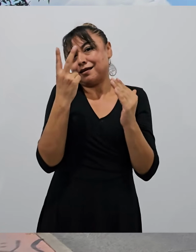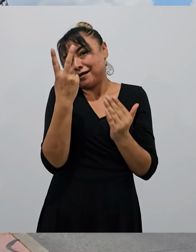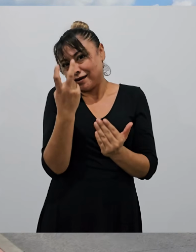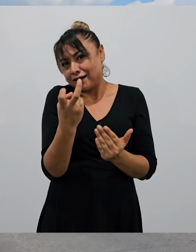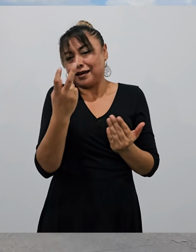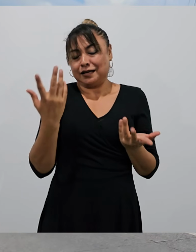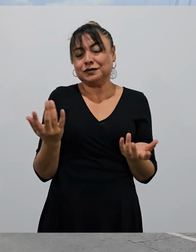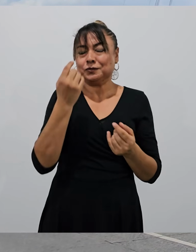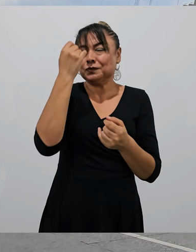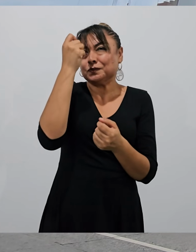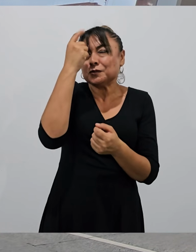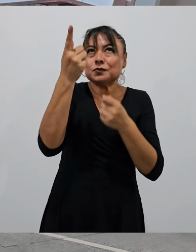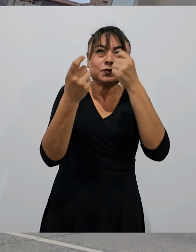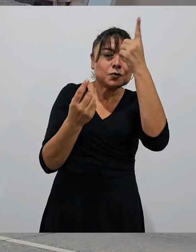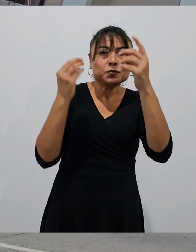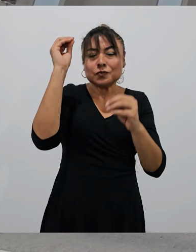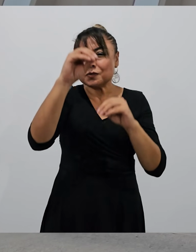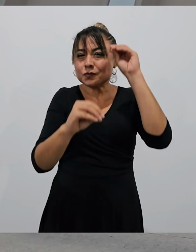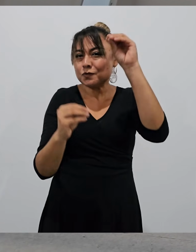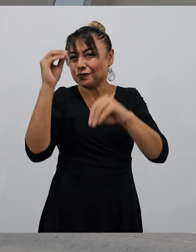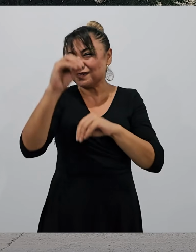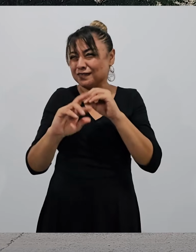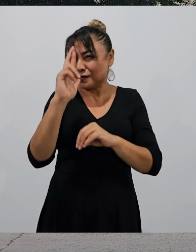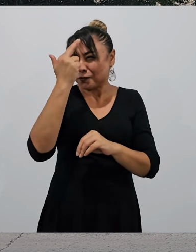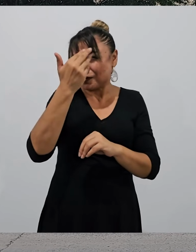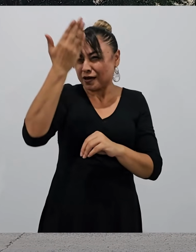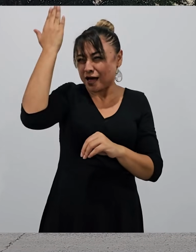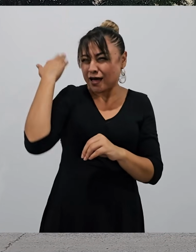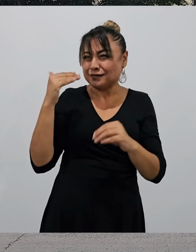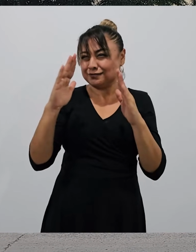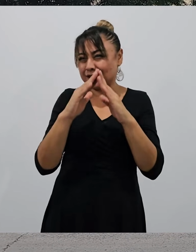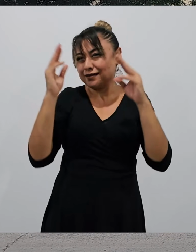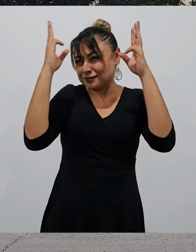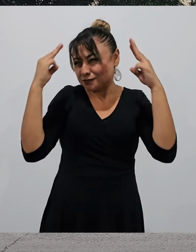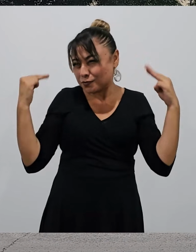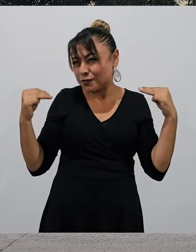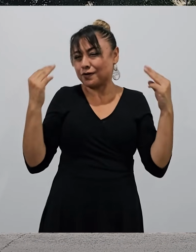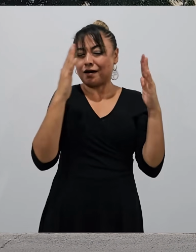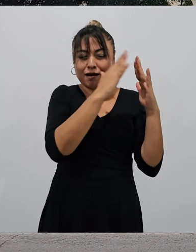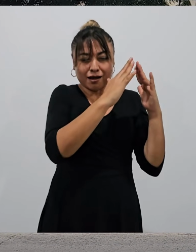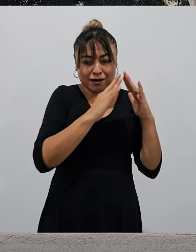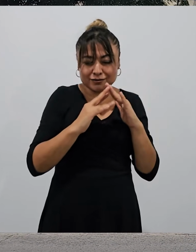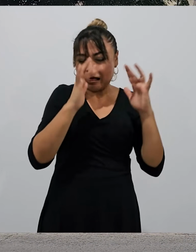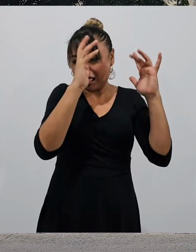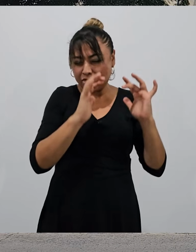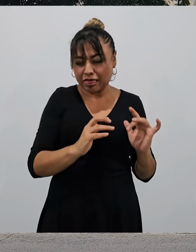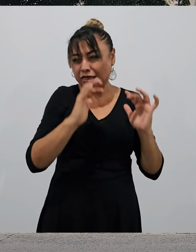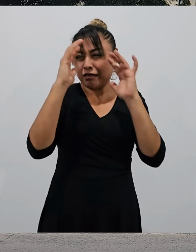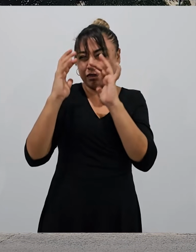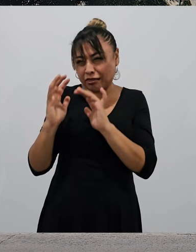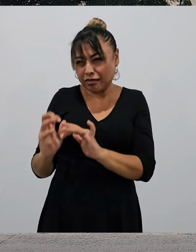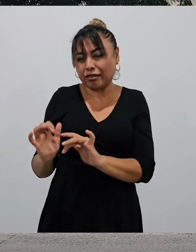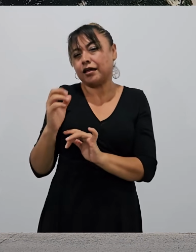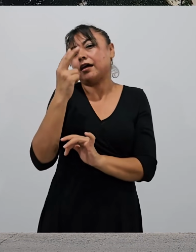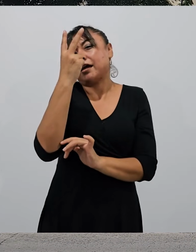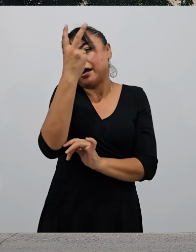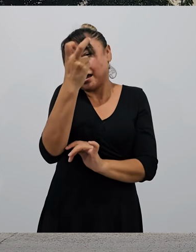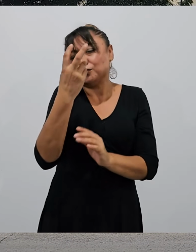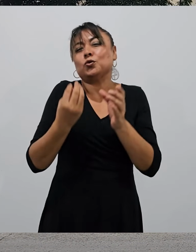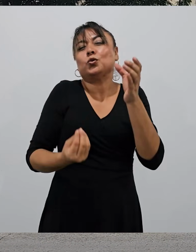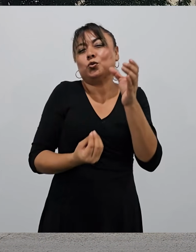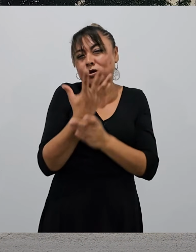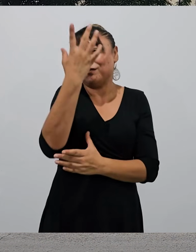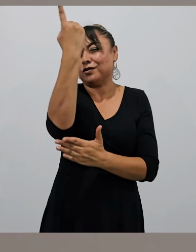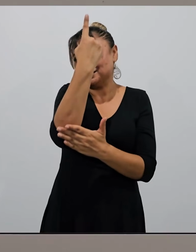inventadas, pues recuerda que del lado oriente del templo estaba el convento y del lado sur habían casas particulares, y al ser demolido todo esto se le tuvo que dar un diseño